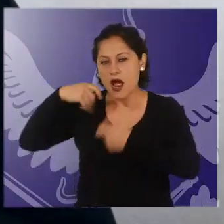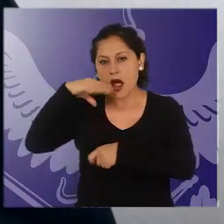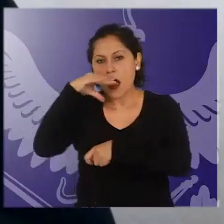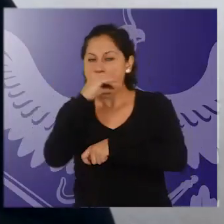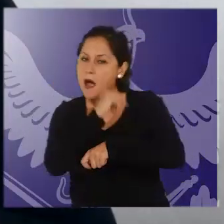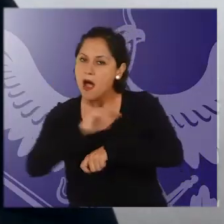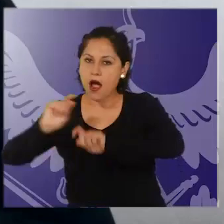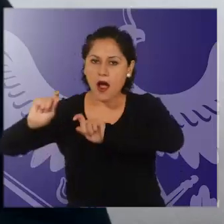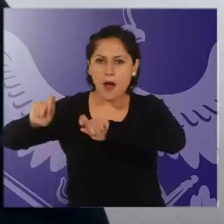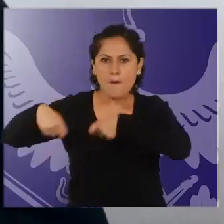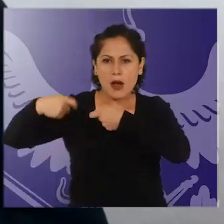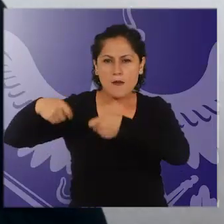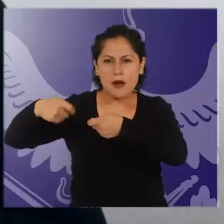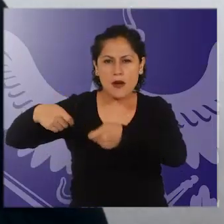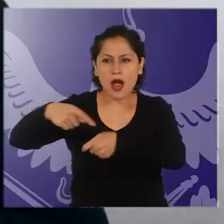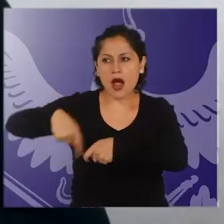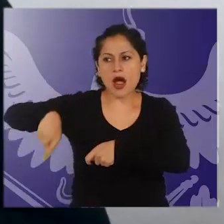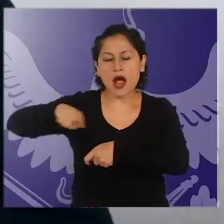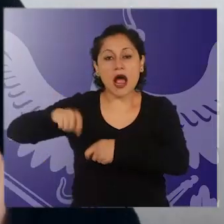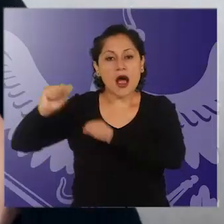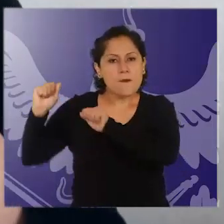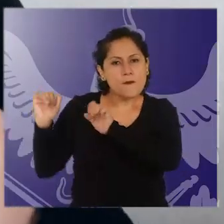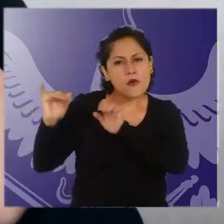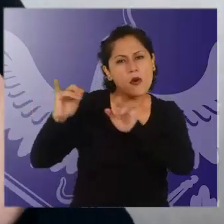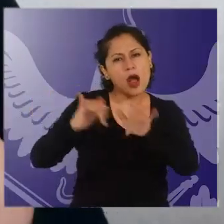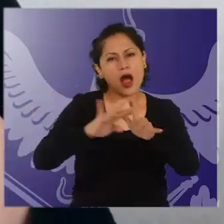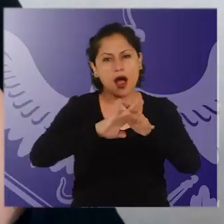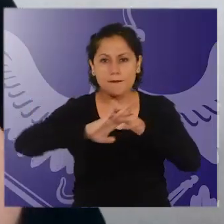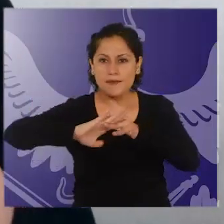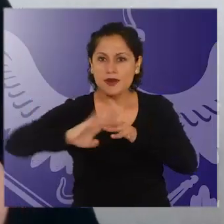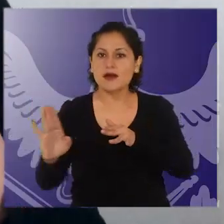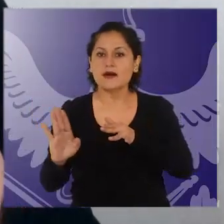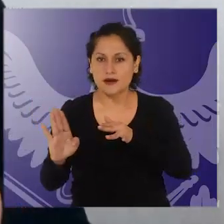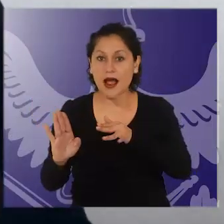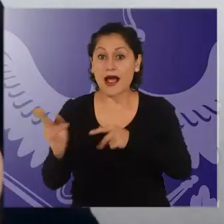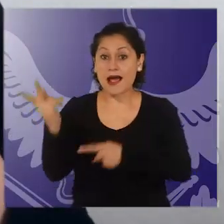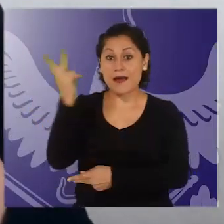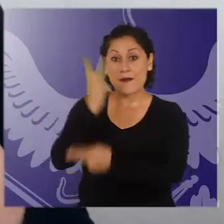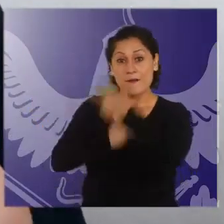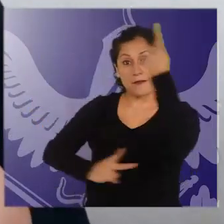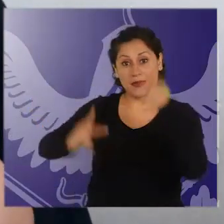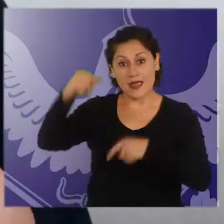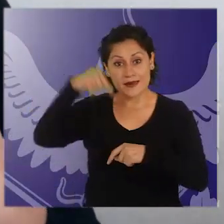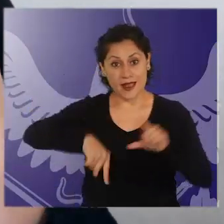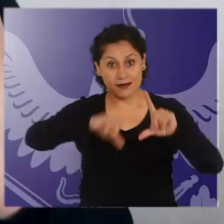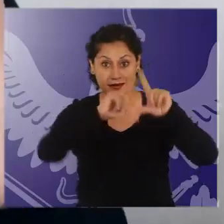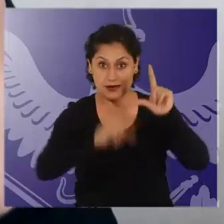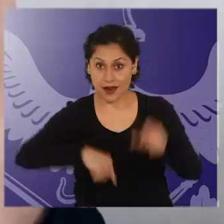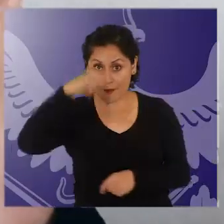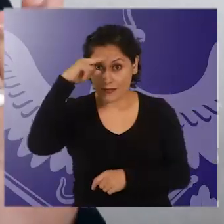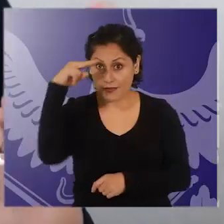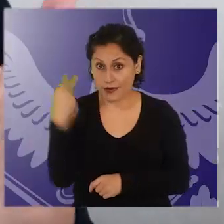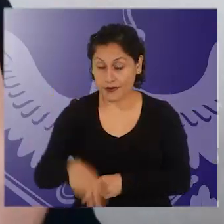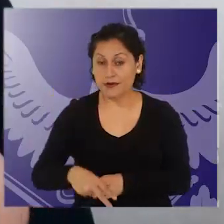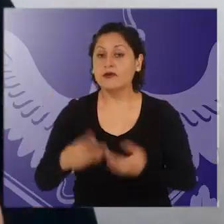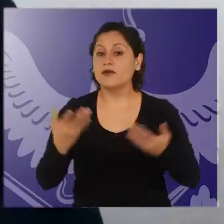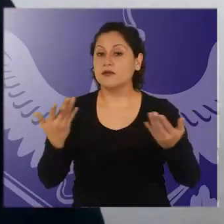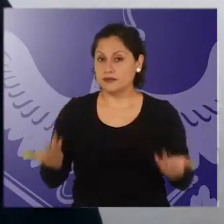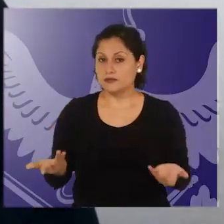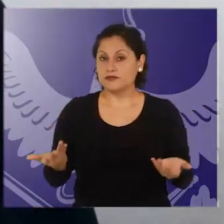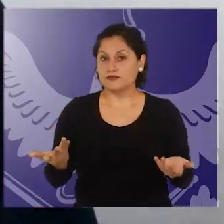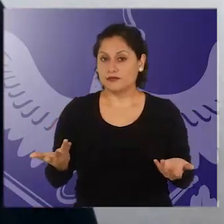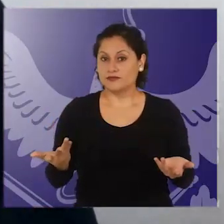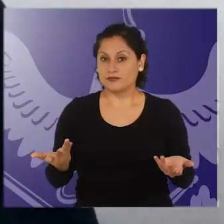africana y afrodescendiente del Caribe. Una gran cantidad de gente africana y afrodescendiente que está retenida en